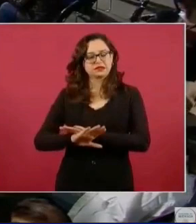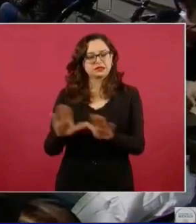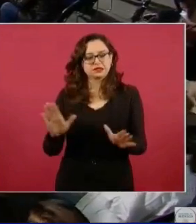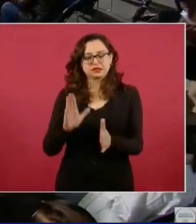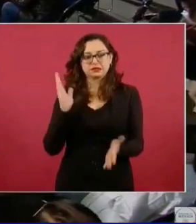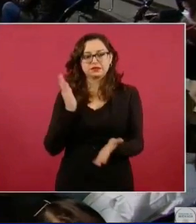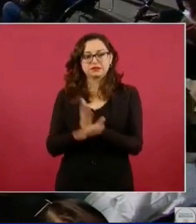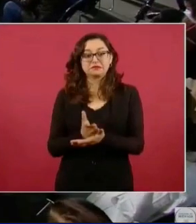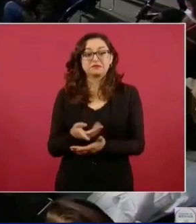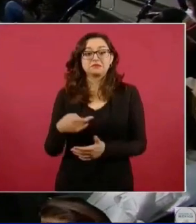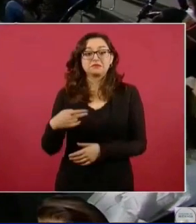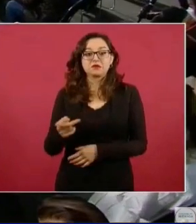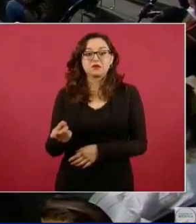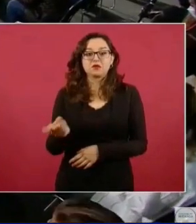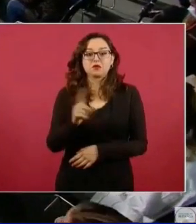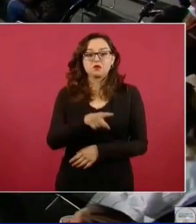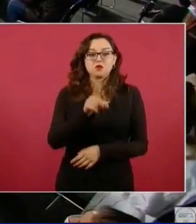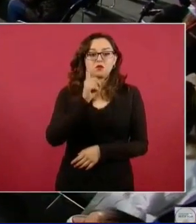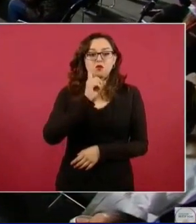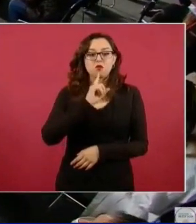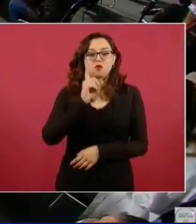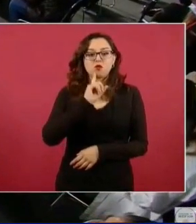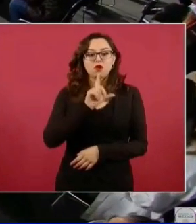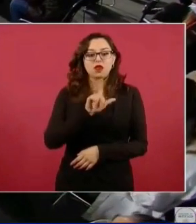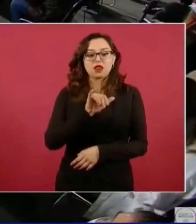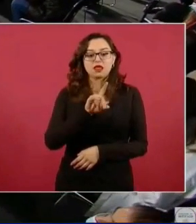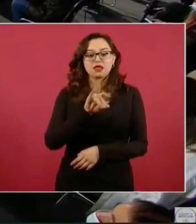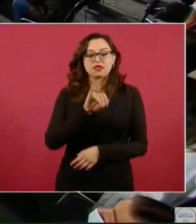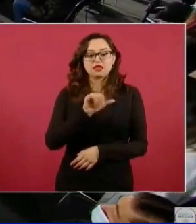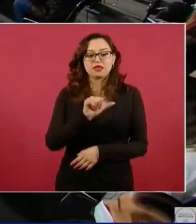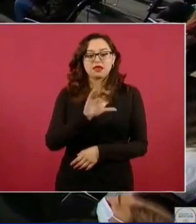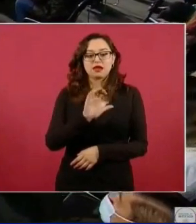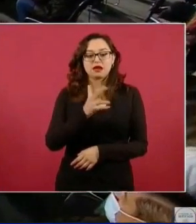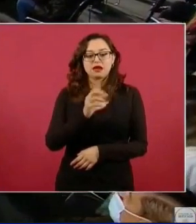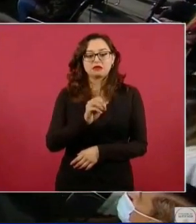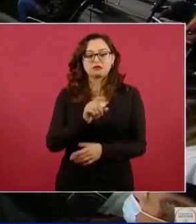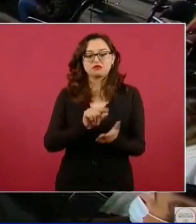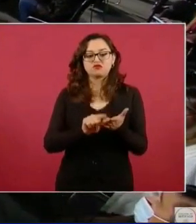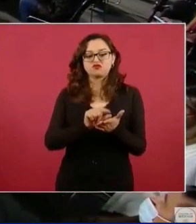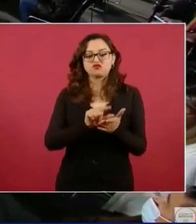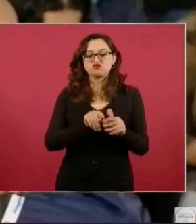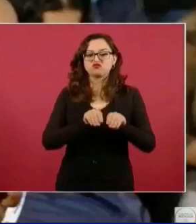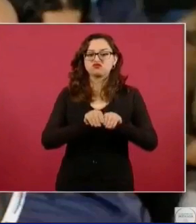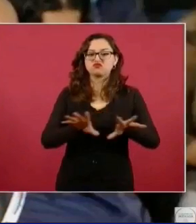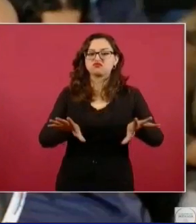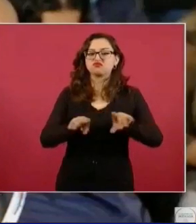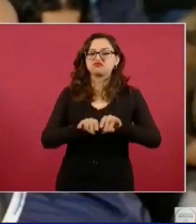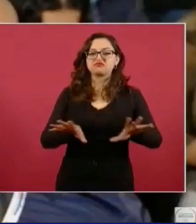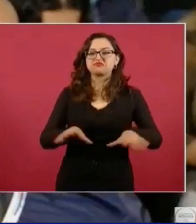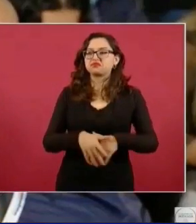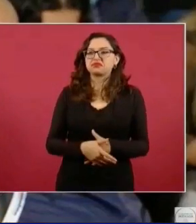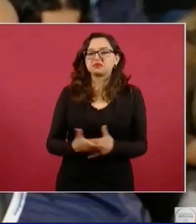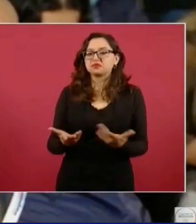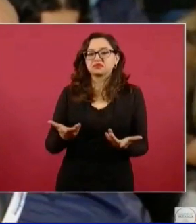propia Lidia Cacho ha estado dando mensajes en Twitter que de nada sirve que